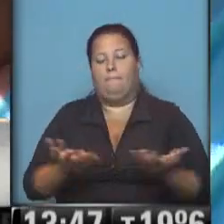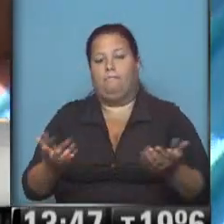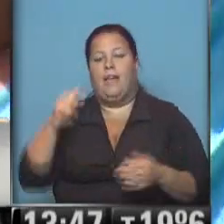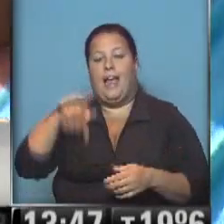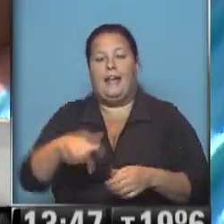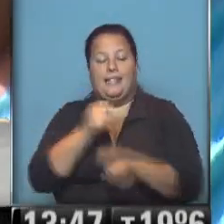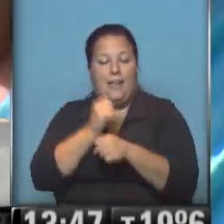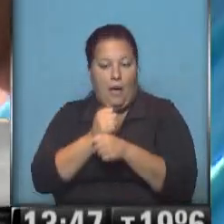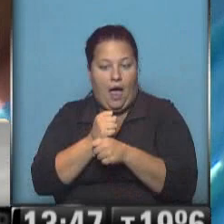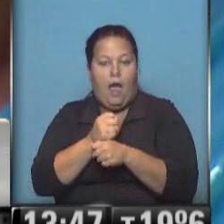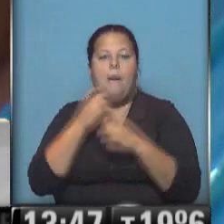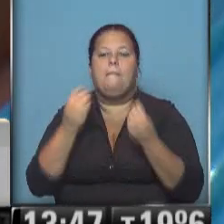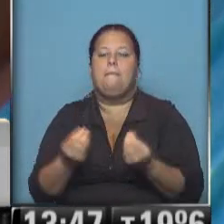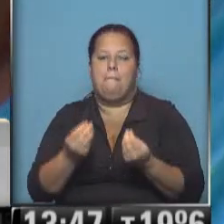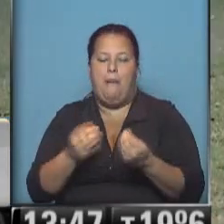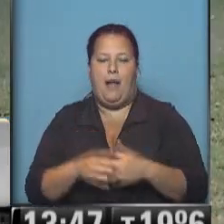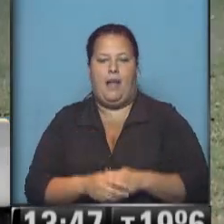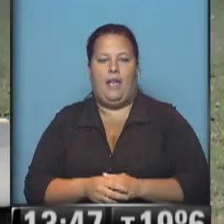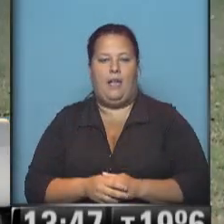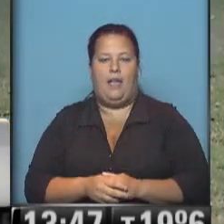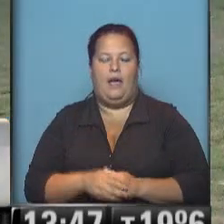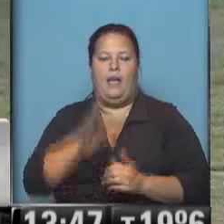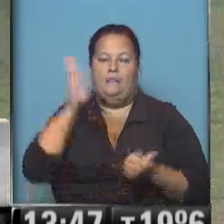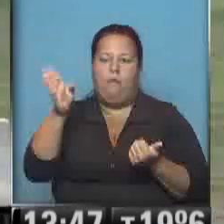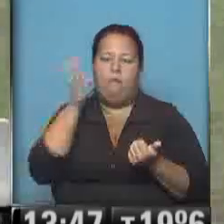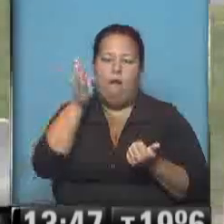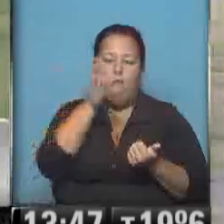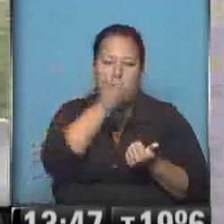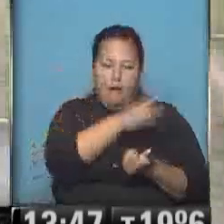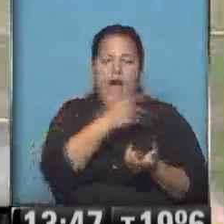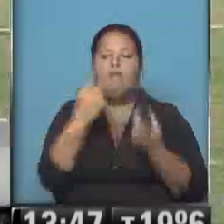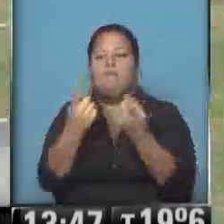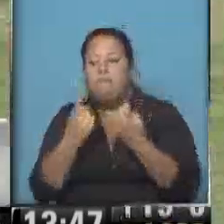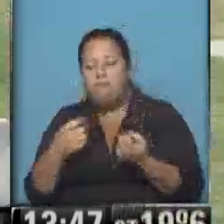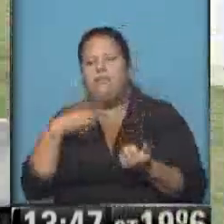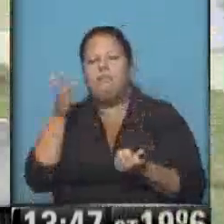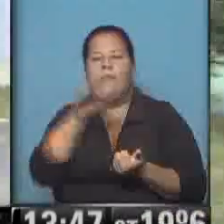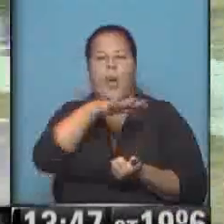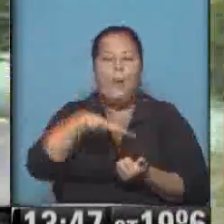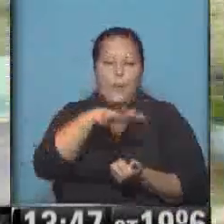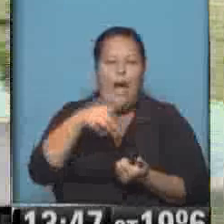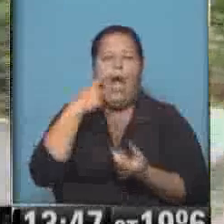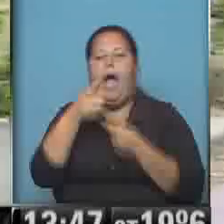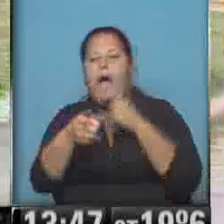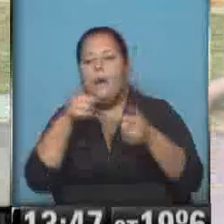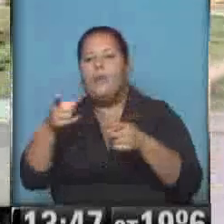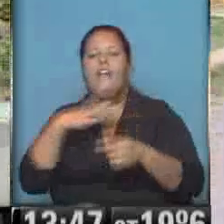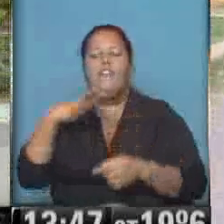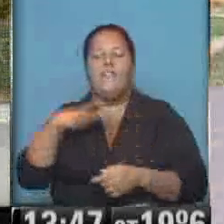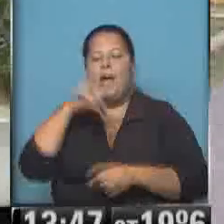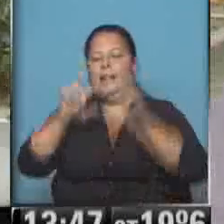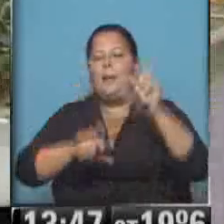Este operativo es justamente para ir puerta por puerta, lo que haga falta, recorriendo los barrios para ir encontrando a todas